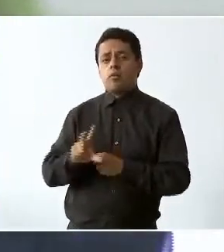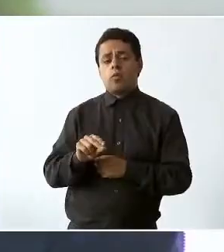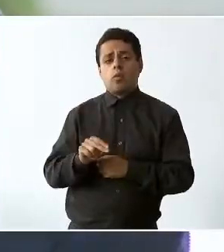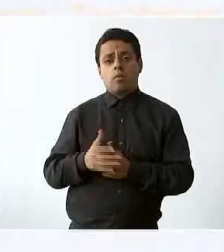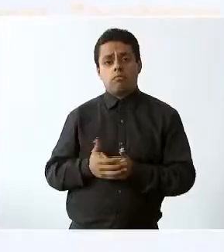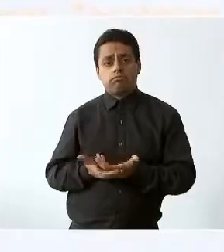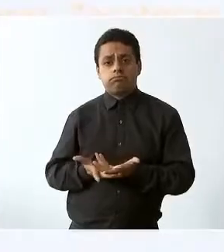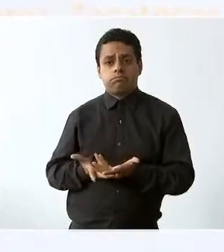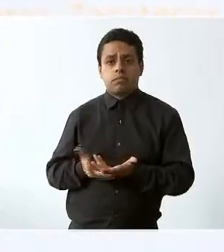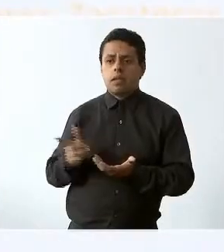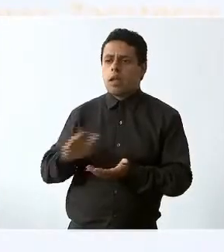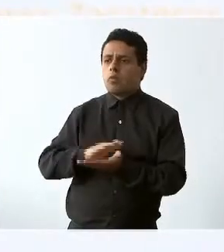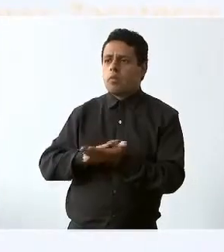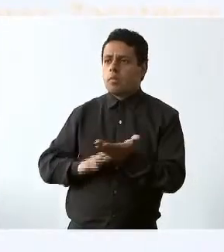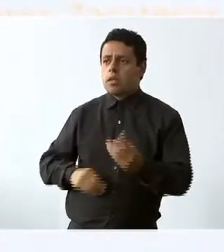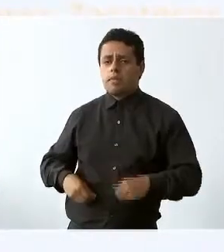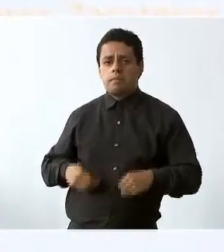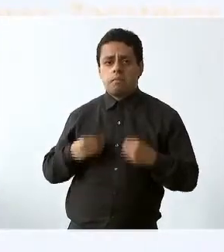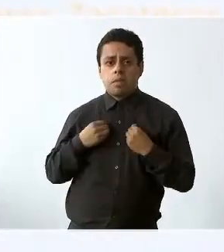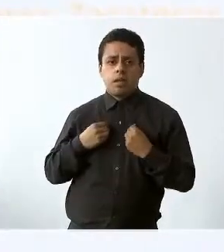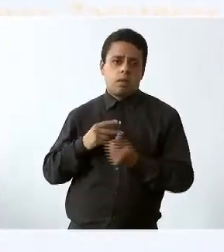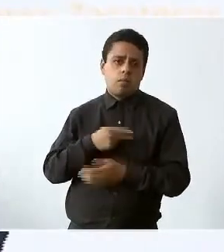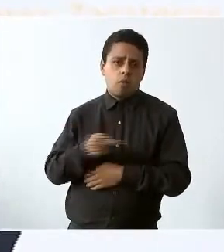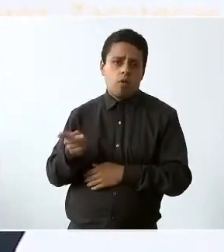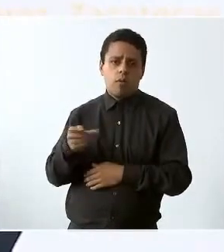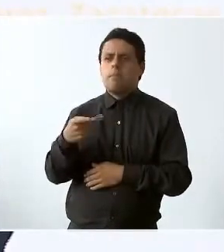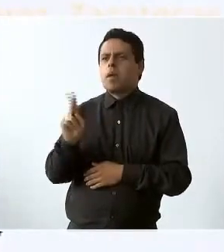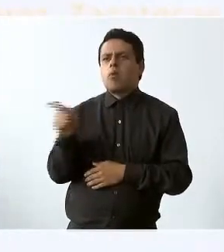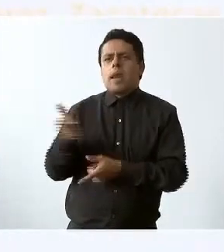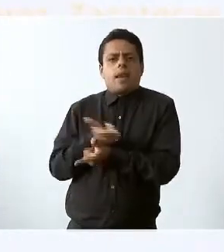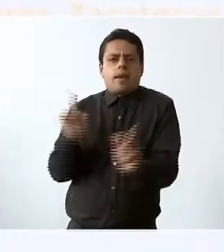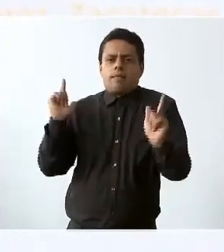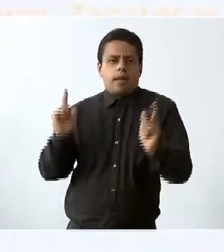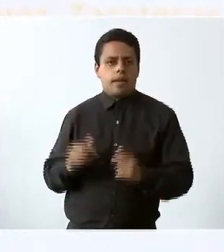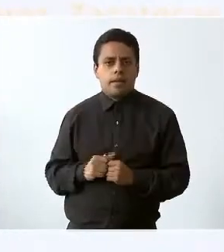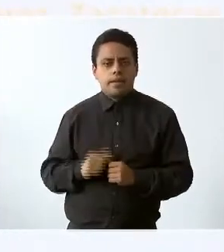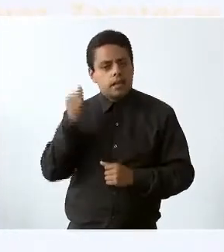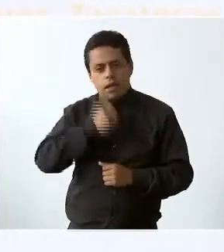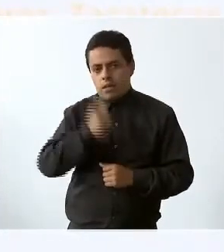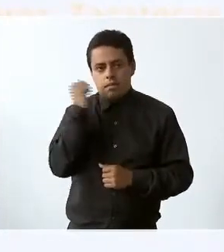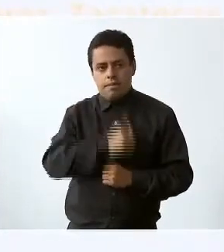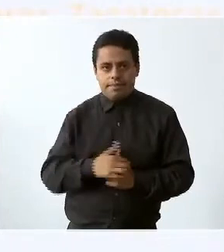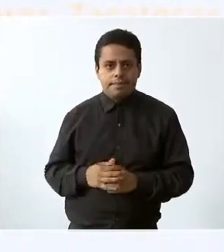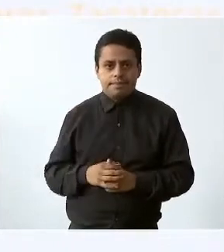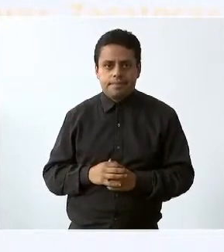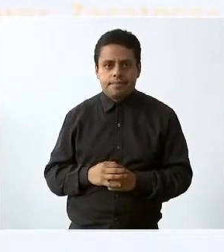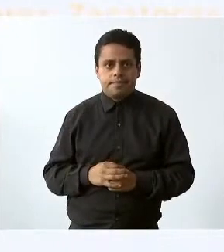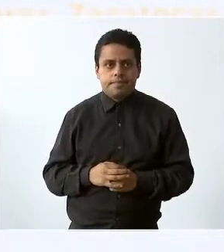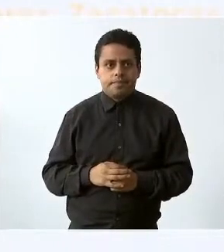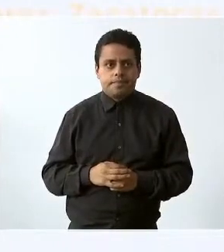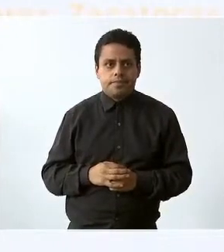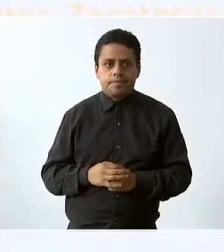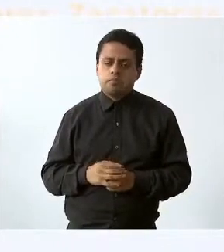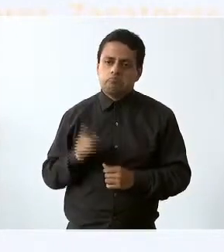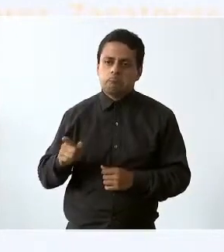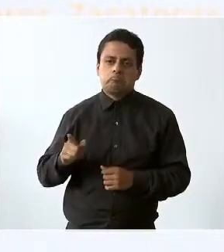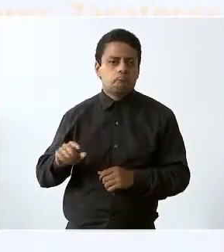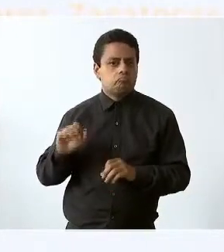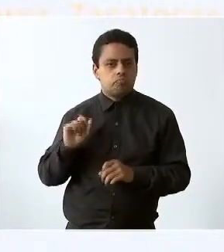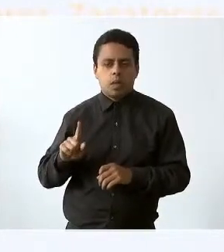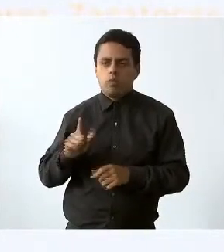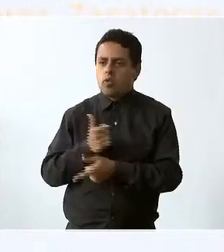vivió con humildad, pero fue libre siempre y consecuente.